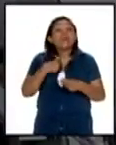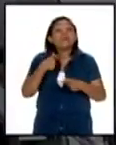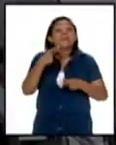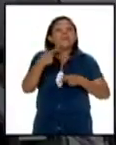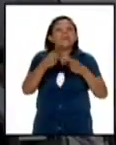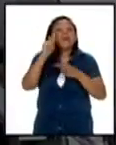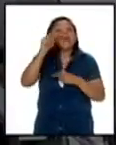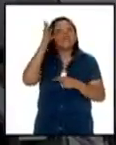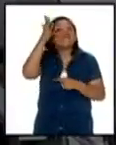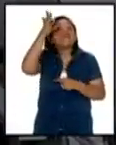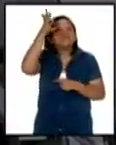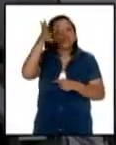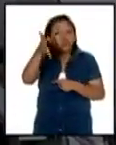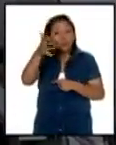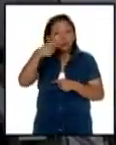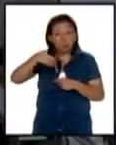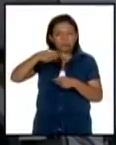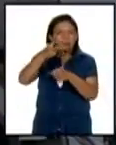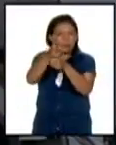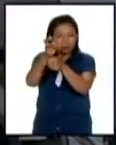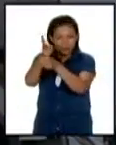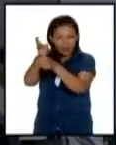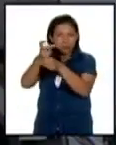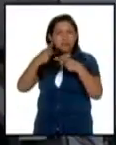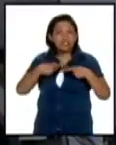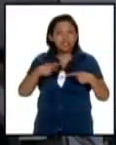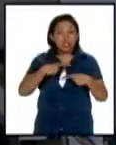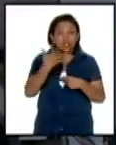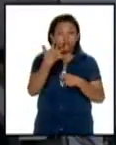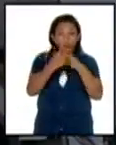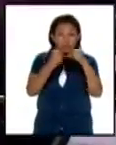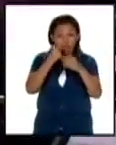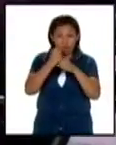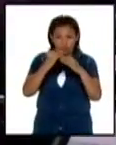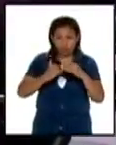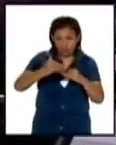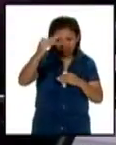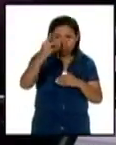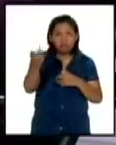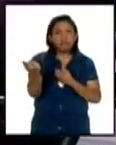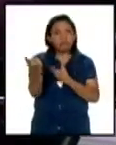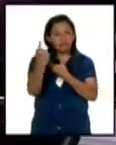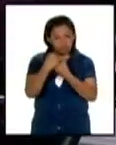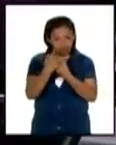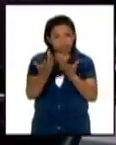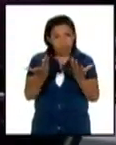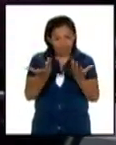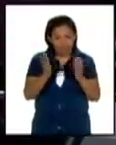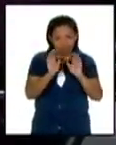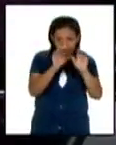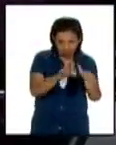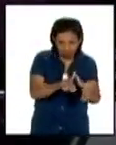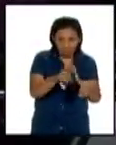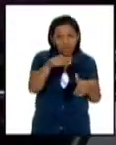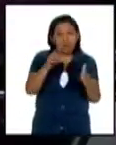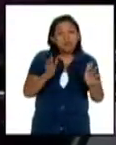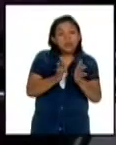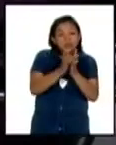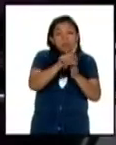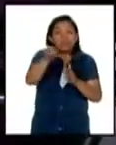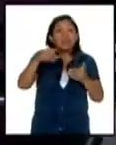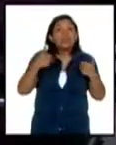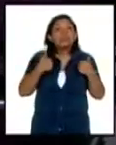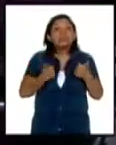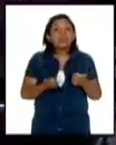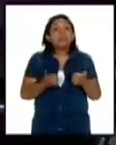sigue. Nosotros invitamos a la gente que tiene más de 50 años a que se inscriban, a que participen, en el entendido de que